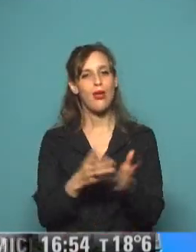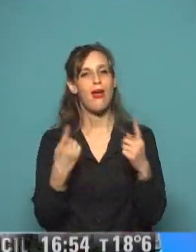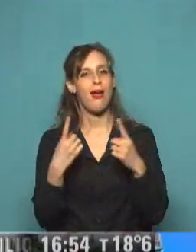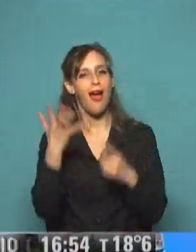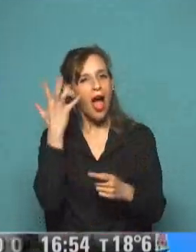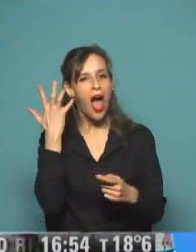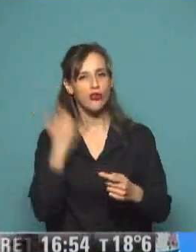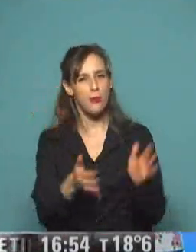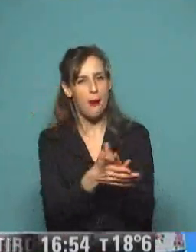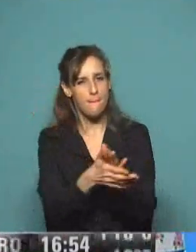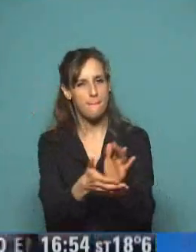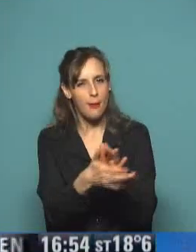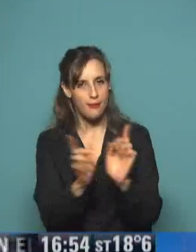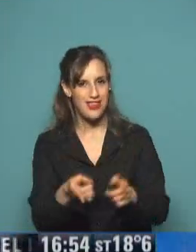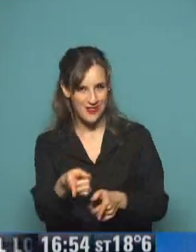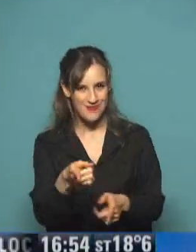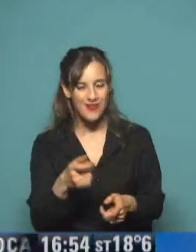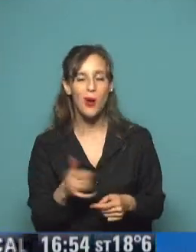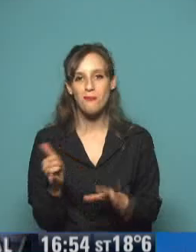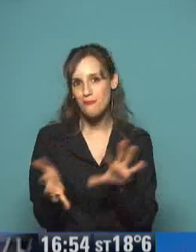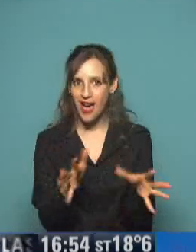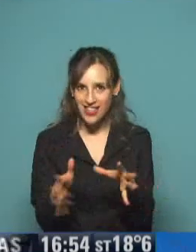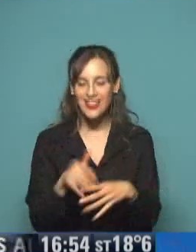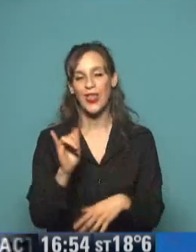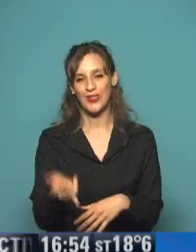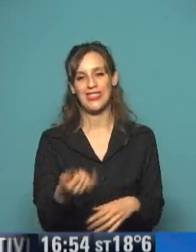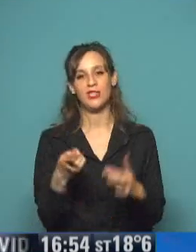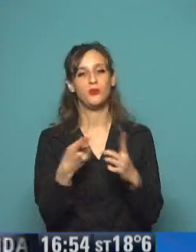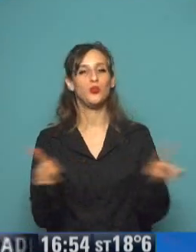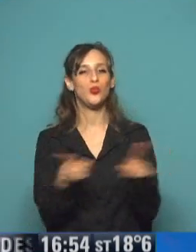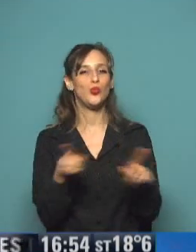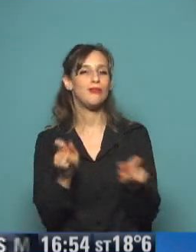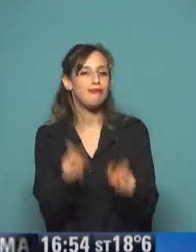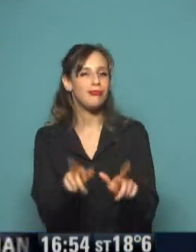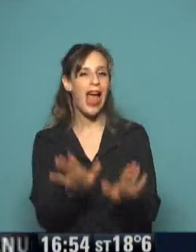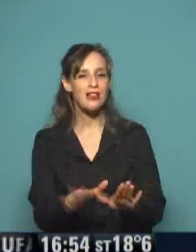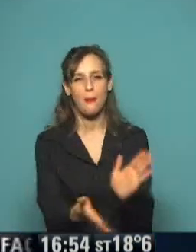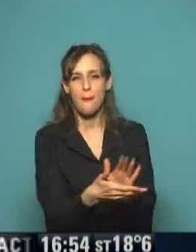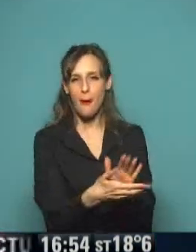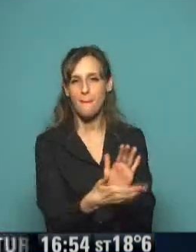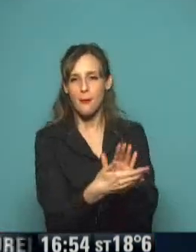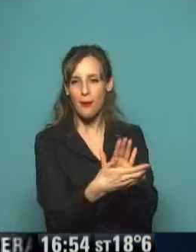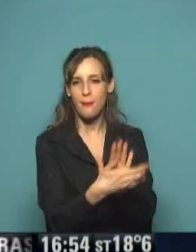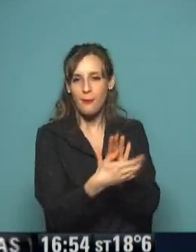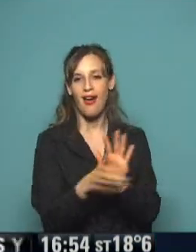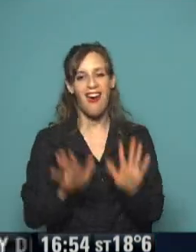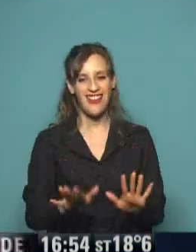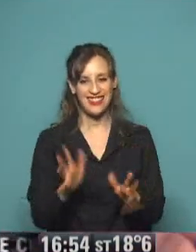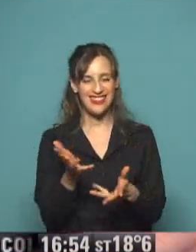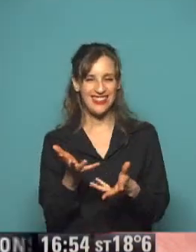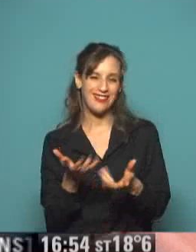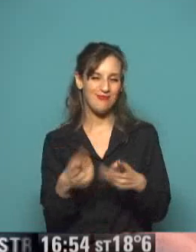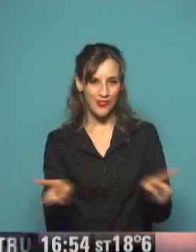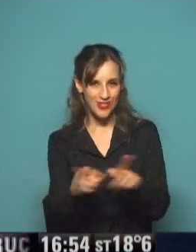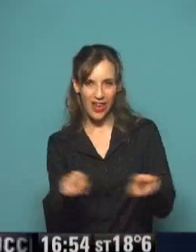chacarera, chacarera. Parecido, ¿no? Así es. Pero bueno, el ritmo de la chacarera es así, así que se entiende que si uno compone una canción chacarera de gatos y te vas a